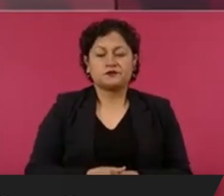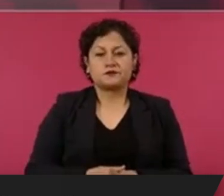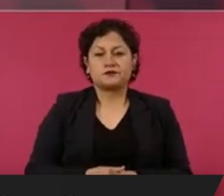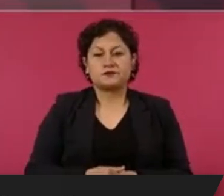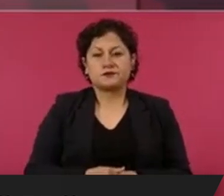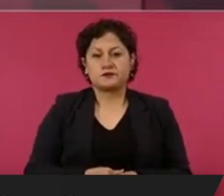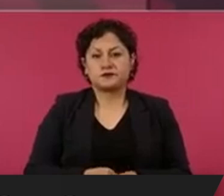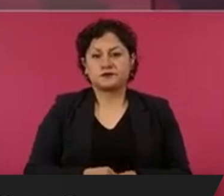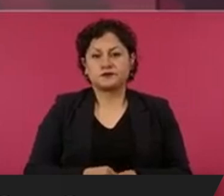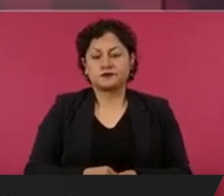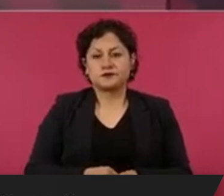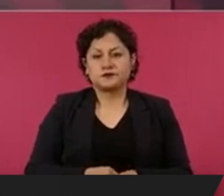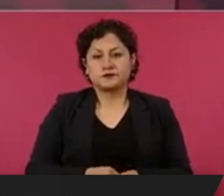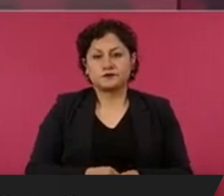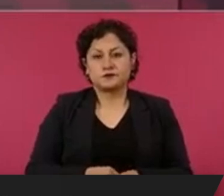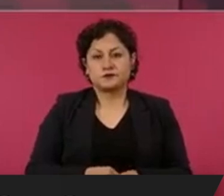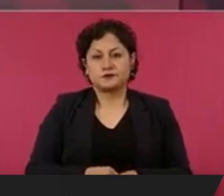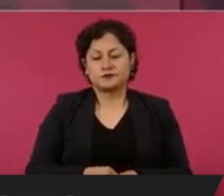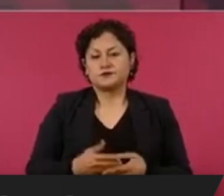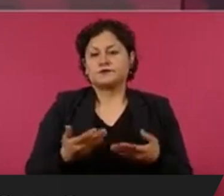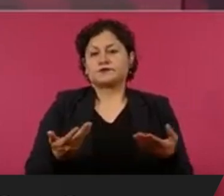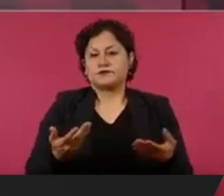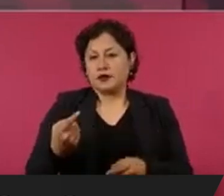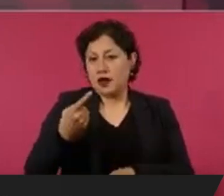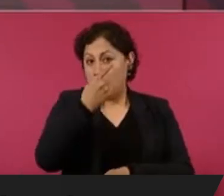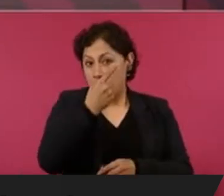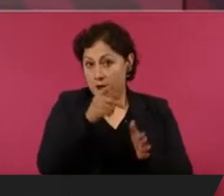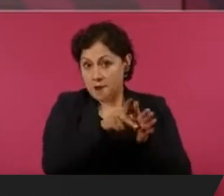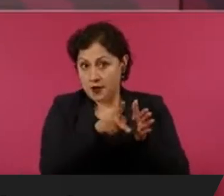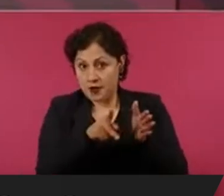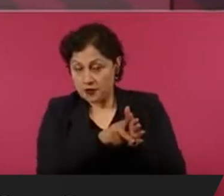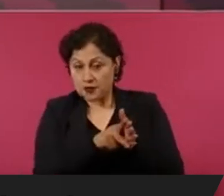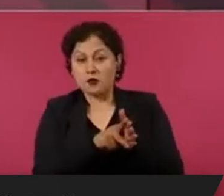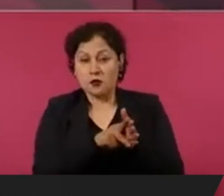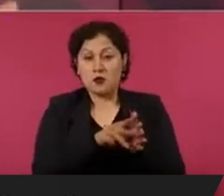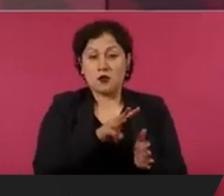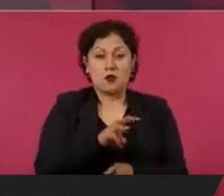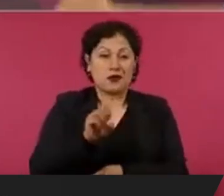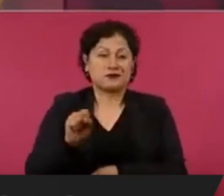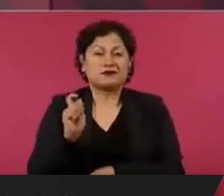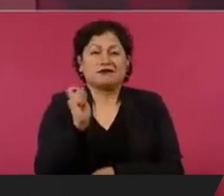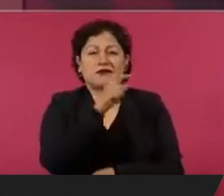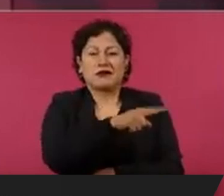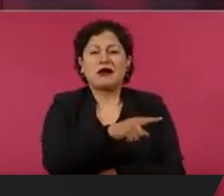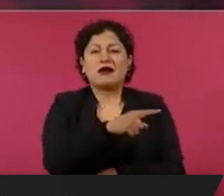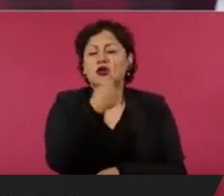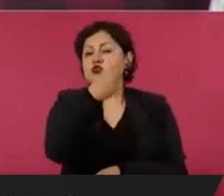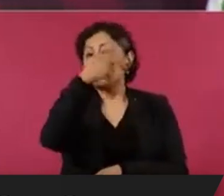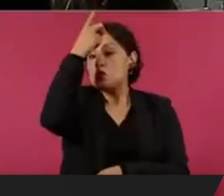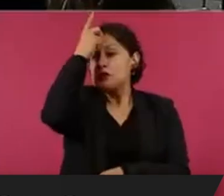¿cómo se entera el Wall Street Journal sobre los directivos, ¿no?, sobre lo que pasa en